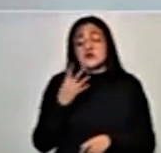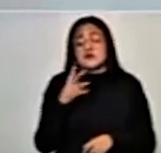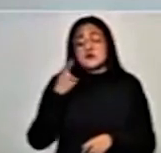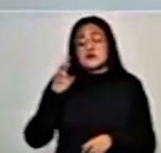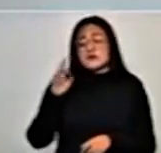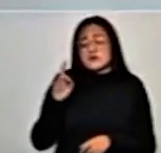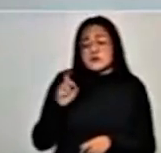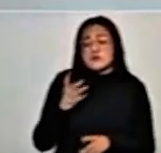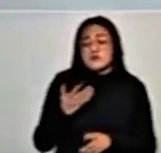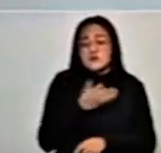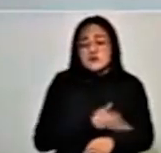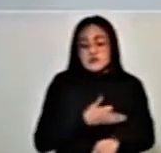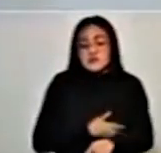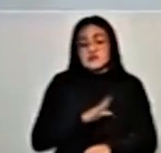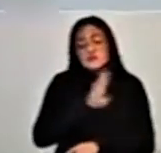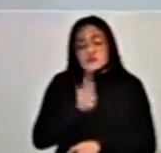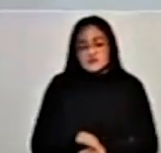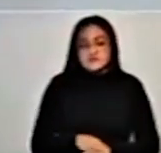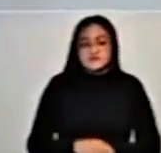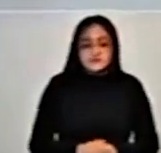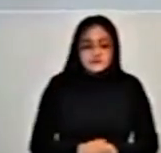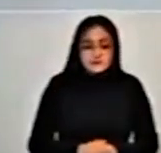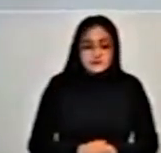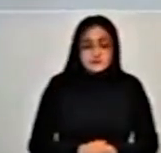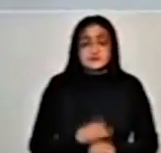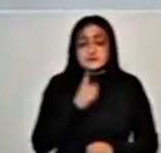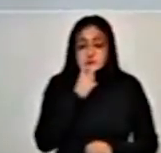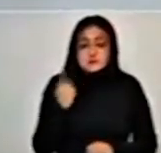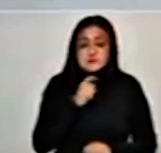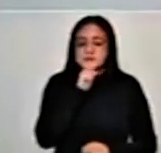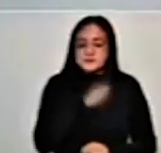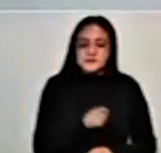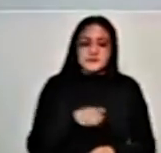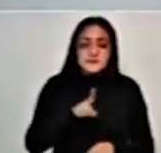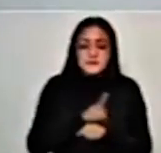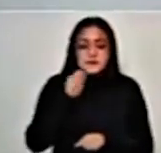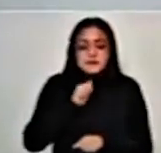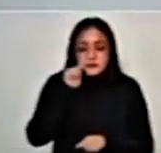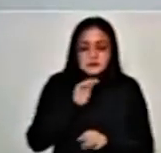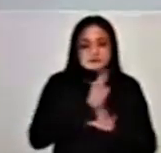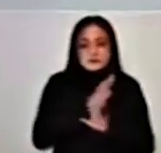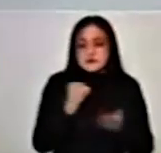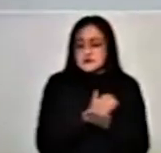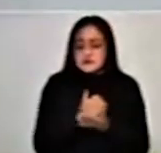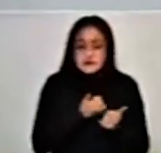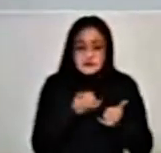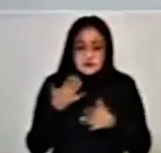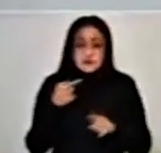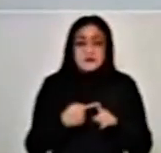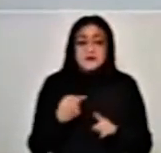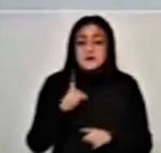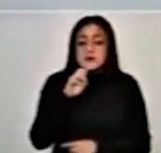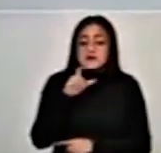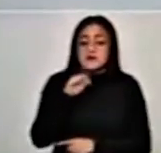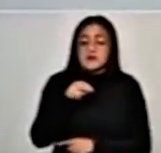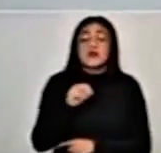horas pierde la vida. Comentar, gobernador, también que el día de ayer dimos de alta a